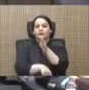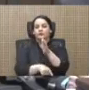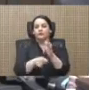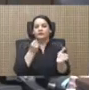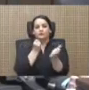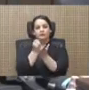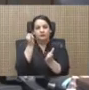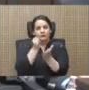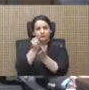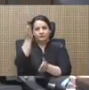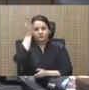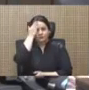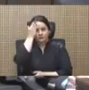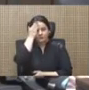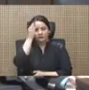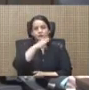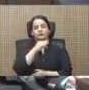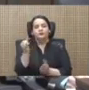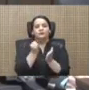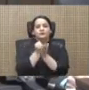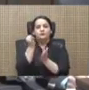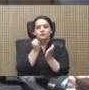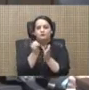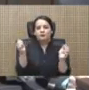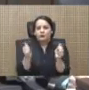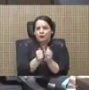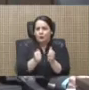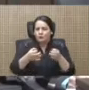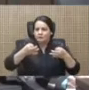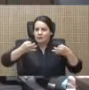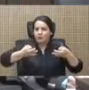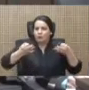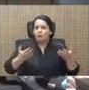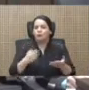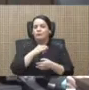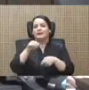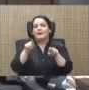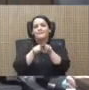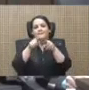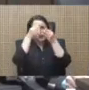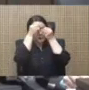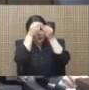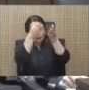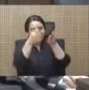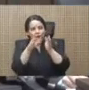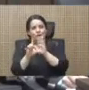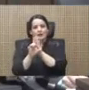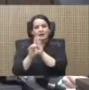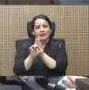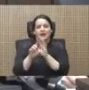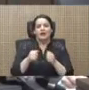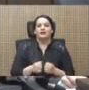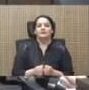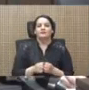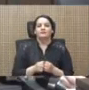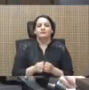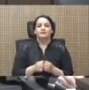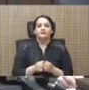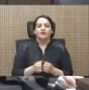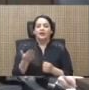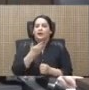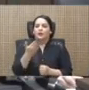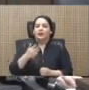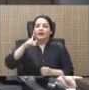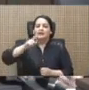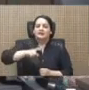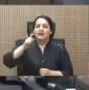a conciencia, investigar con denuedo, informar y legislar en lo que sea